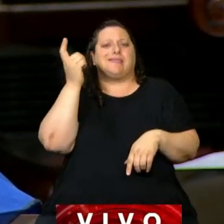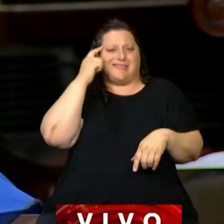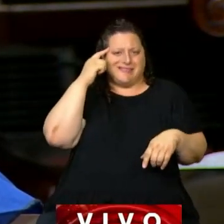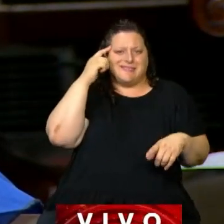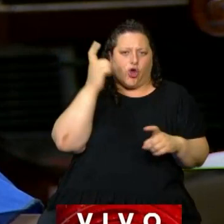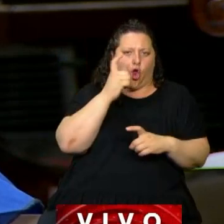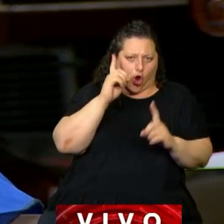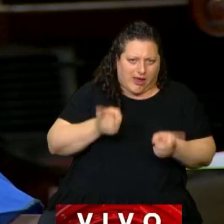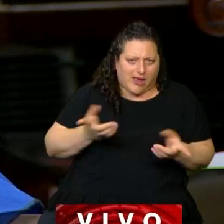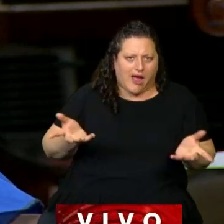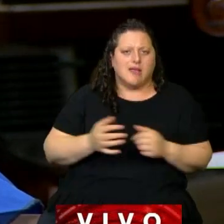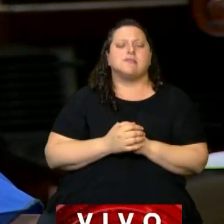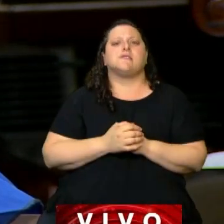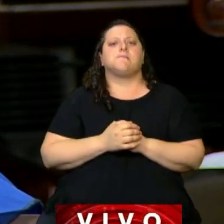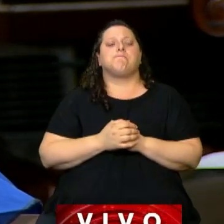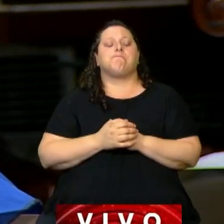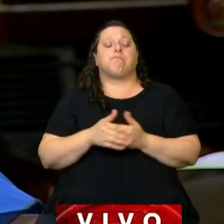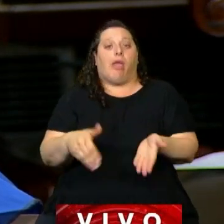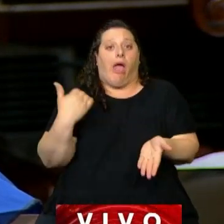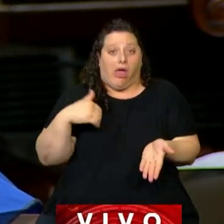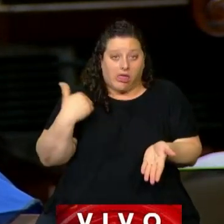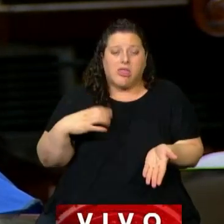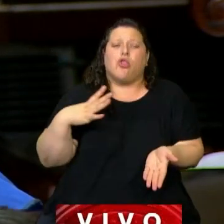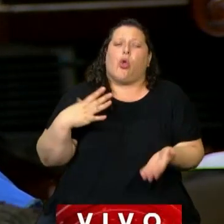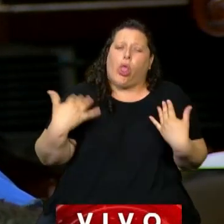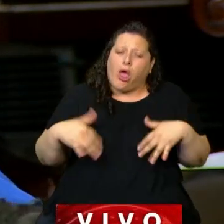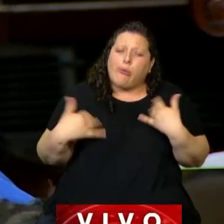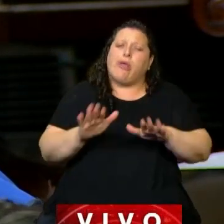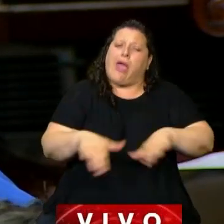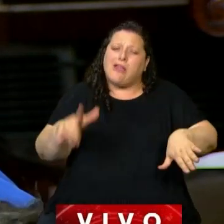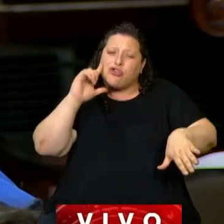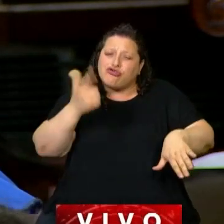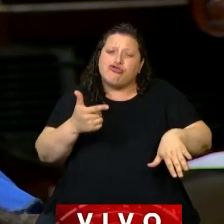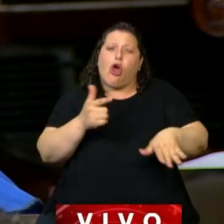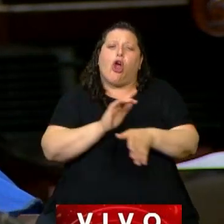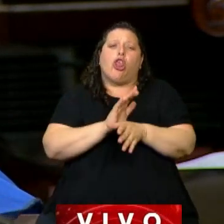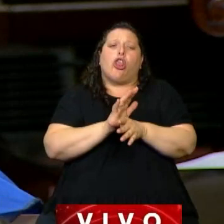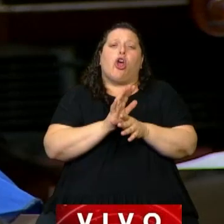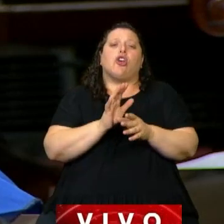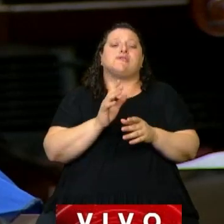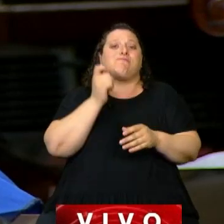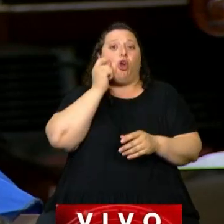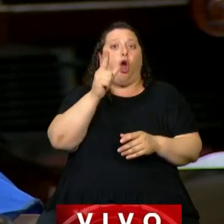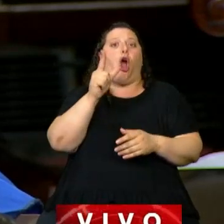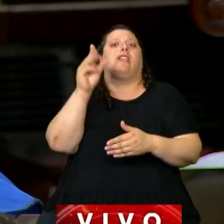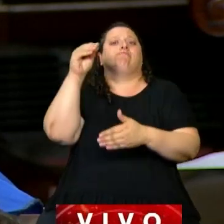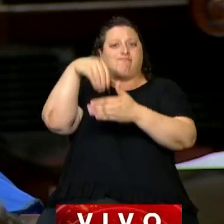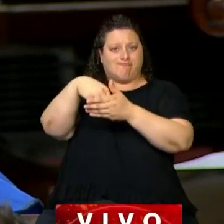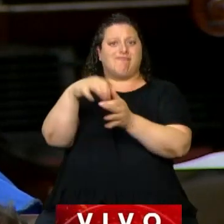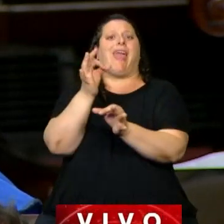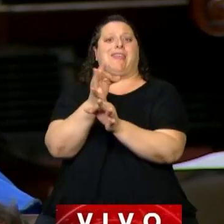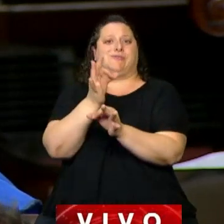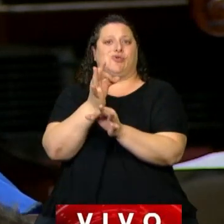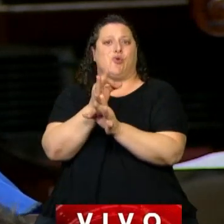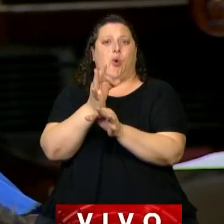psicológicas. En la Argentina, todavía muchos niños sordos llegan tardíamente a las escuelas y sin haber